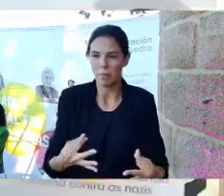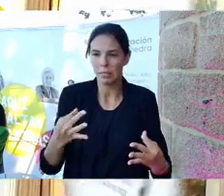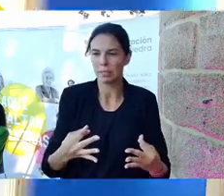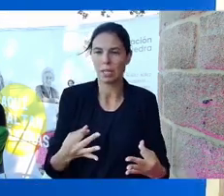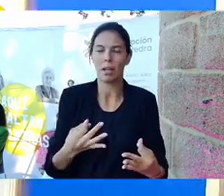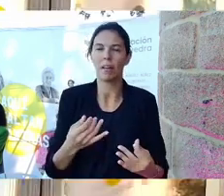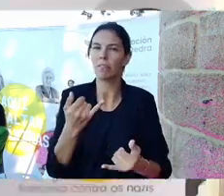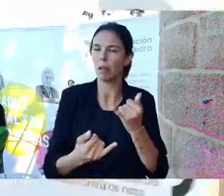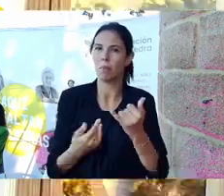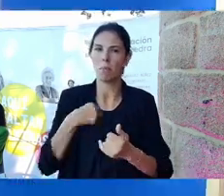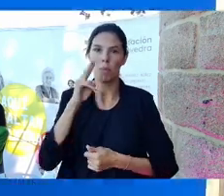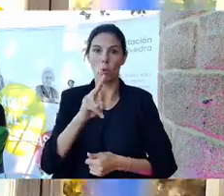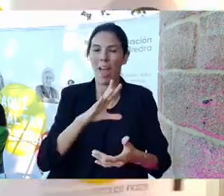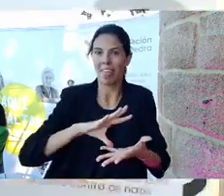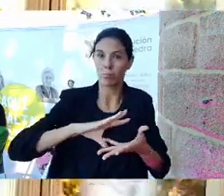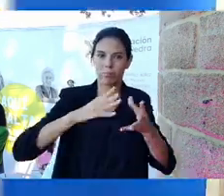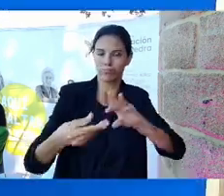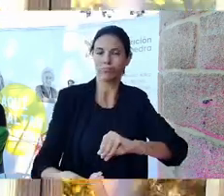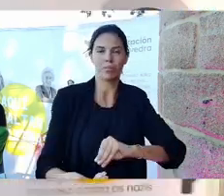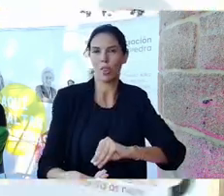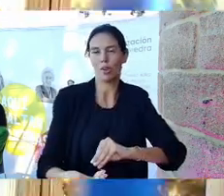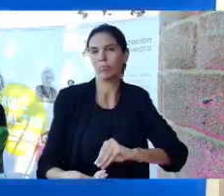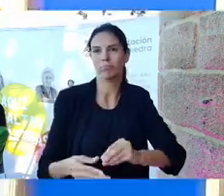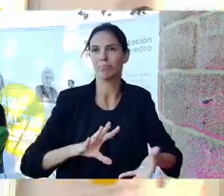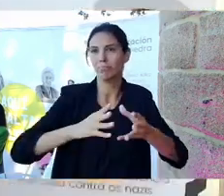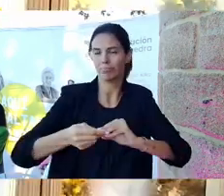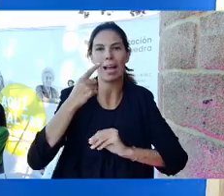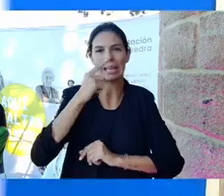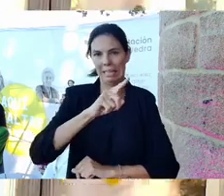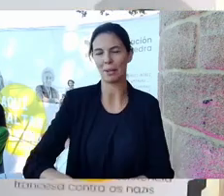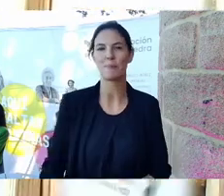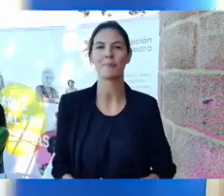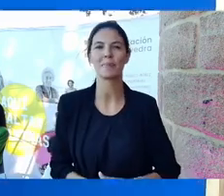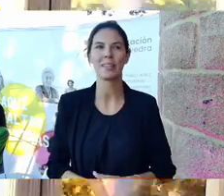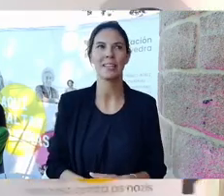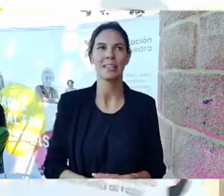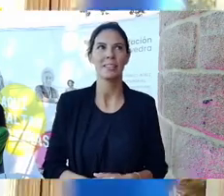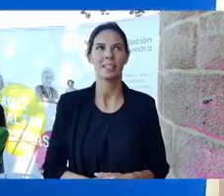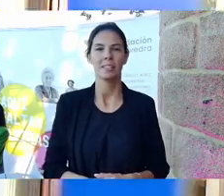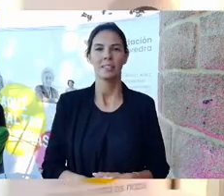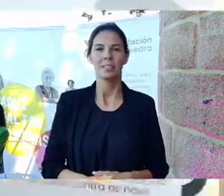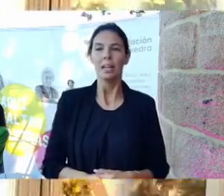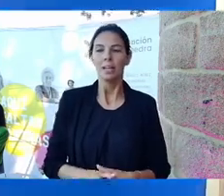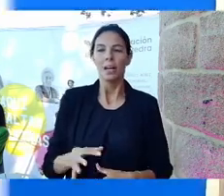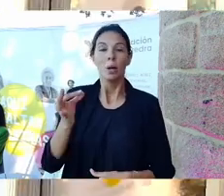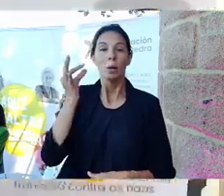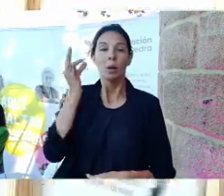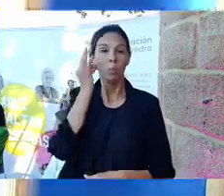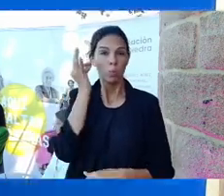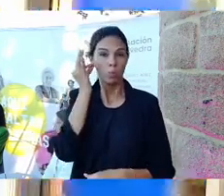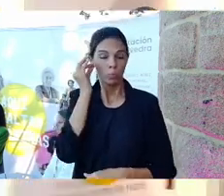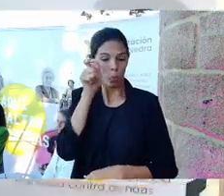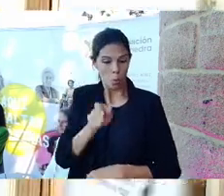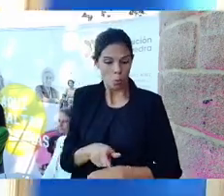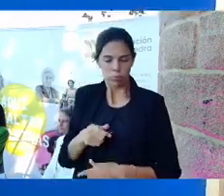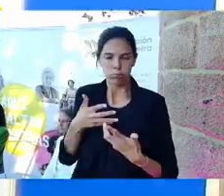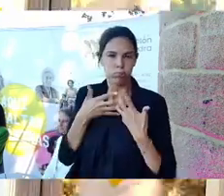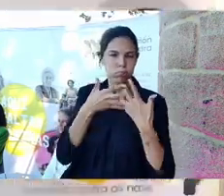pero bueno, a resistencia e resiliencia de esta muller é increíble. Esta